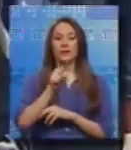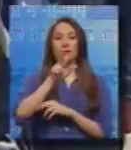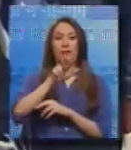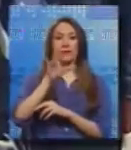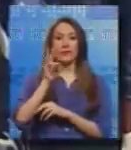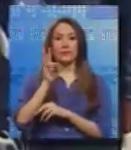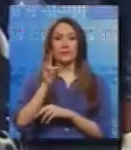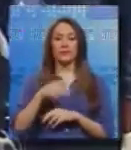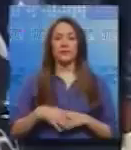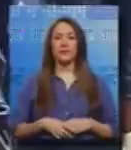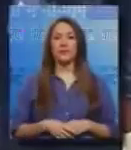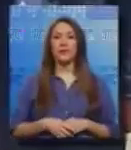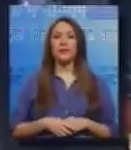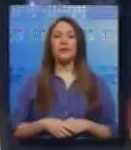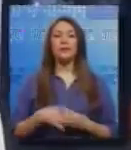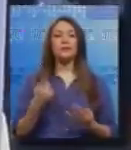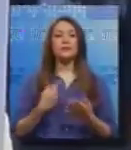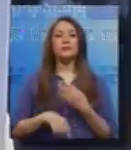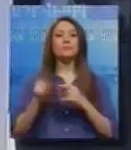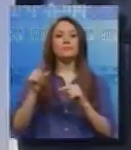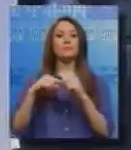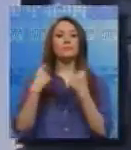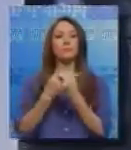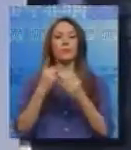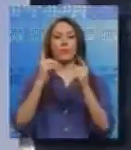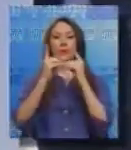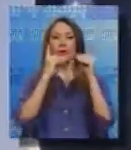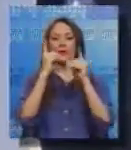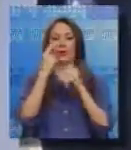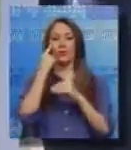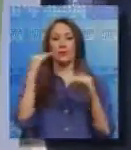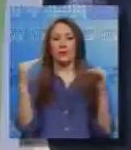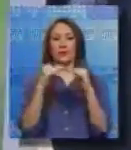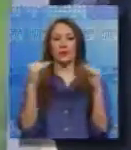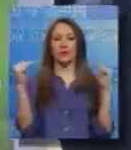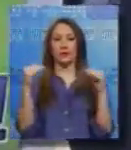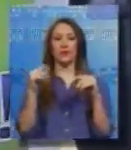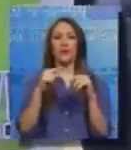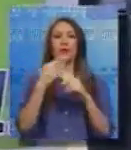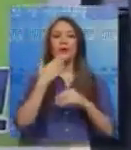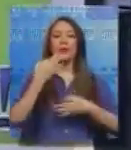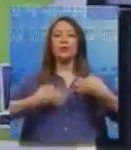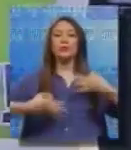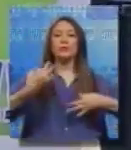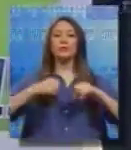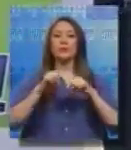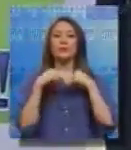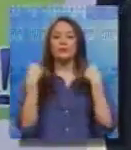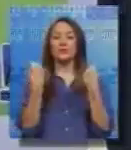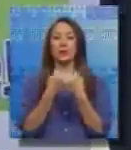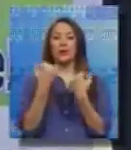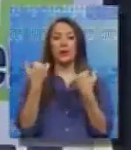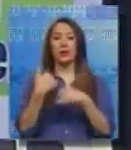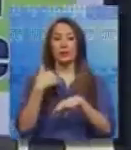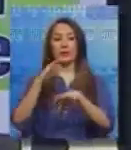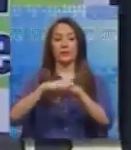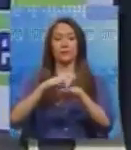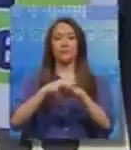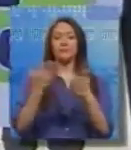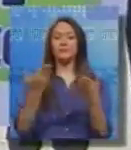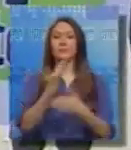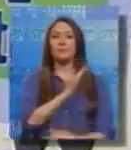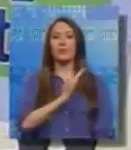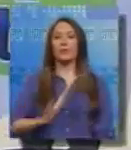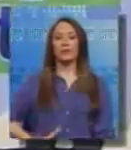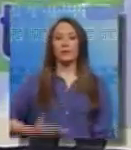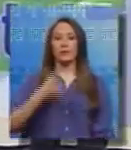12:37 p.m. Este encuentro se suma a las jornadas de diálogo por la equidad y justicia social, a las que ha llamado y ha convocado también el